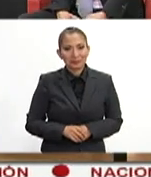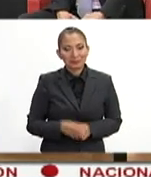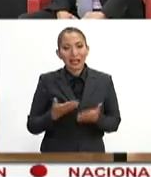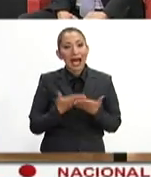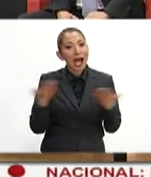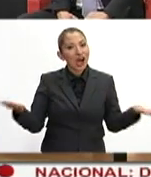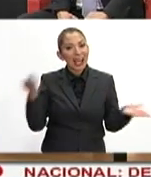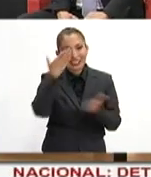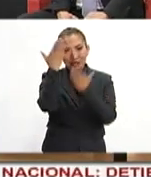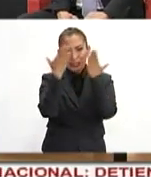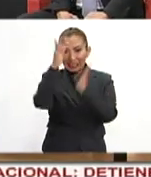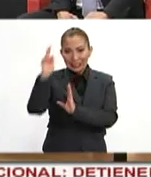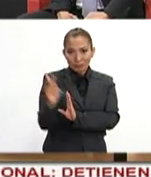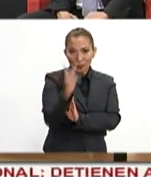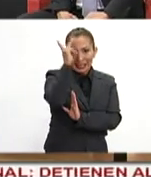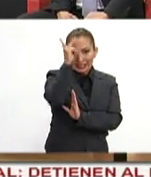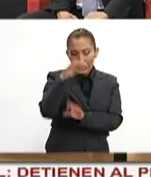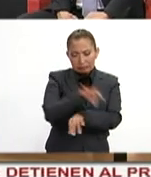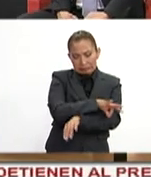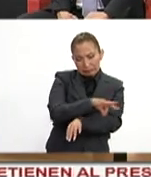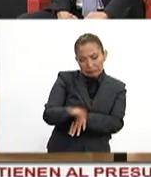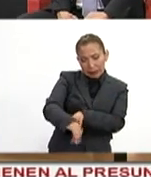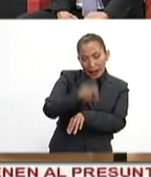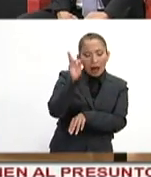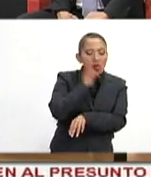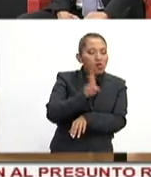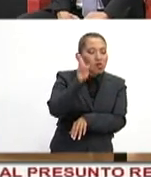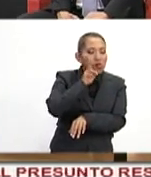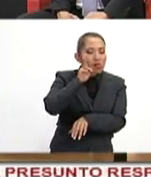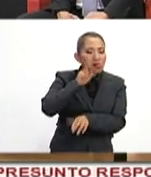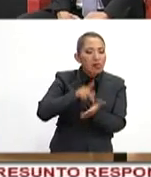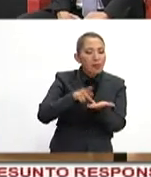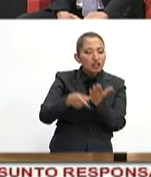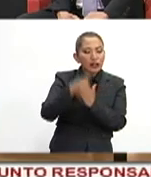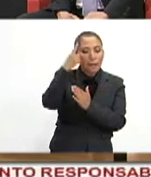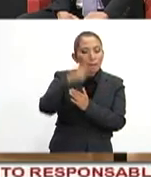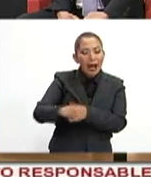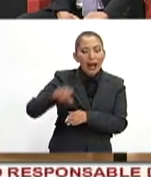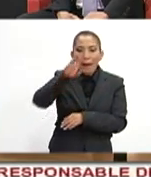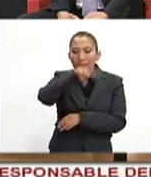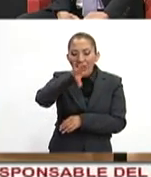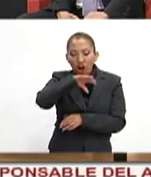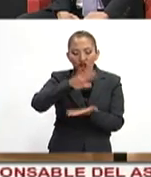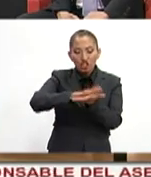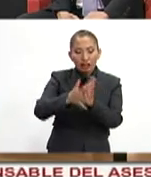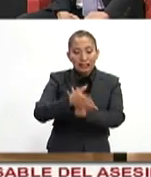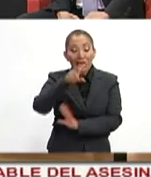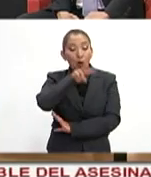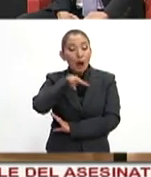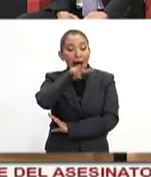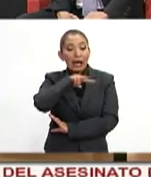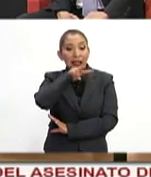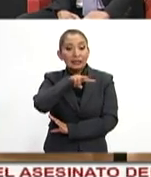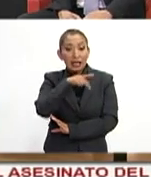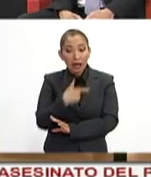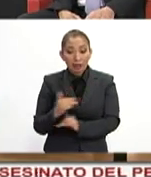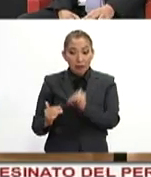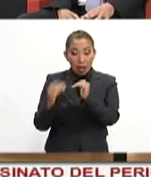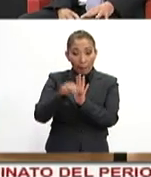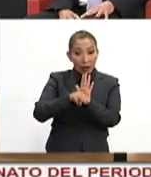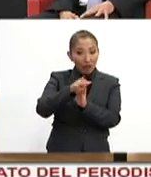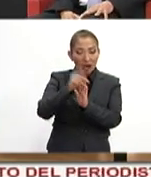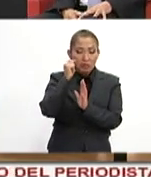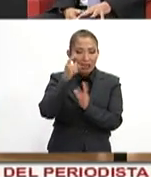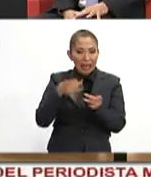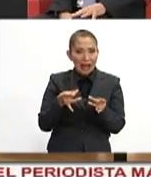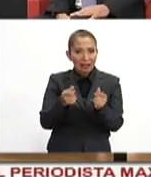Bueno, pues estudiantes del Politécnico diseñaron un prototipo para clasificar mangos, tortillas y aguacates y medir el grado de madurez